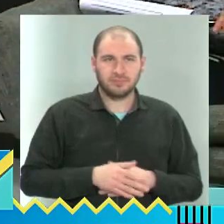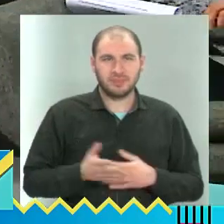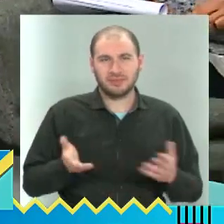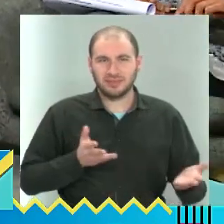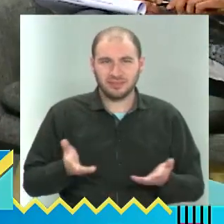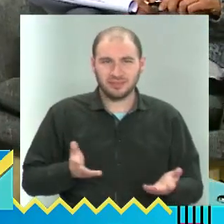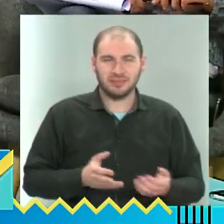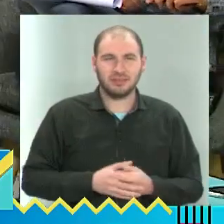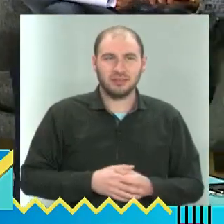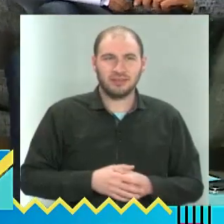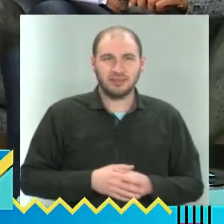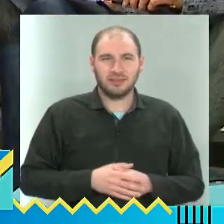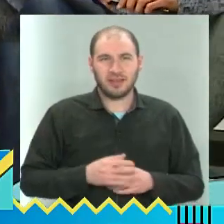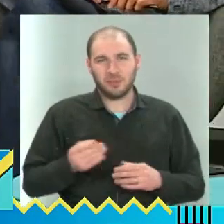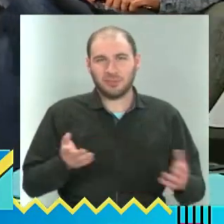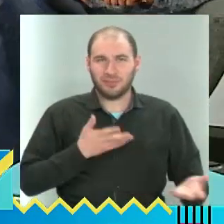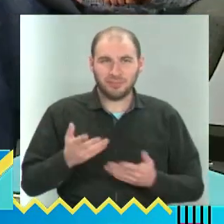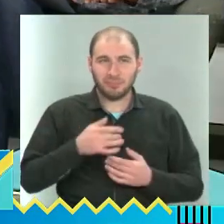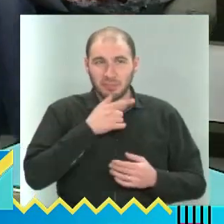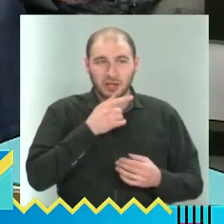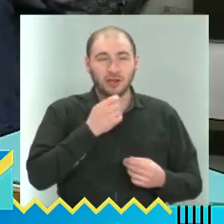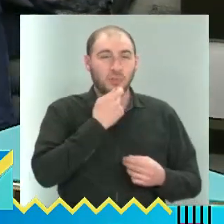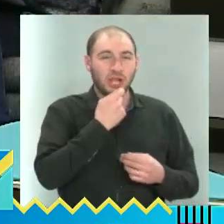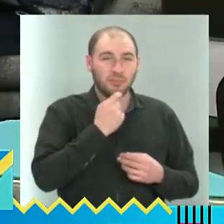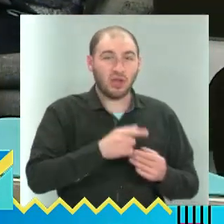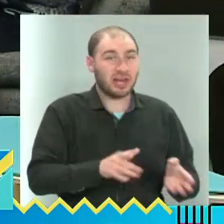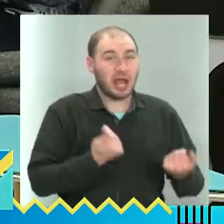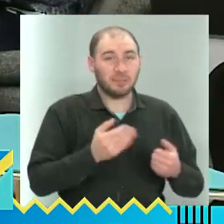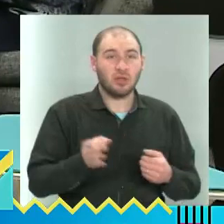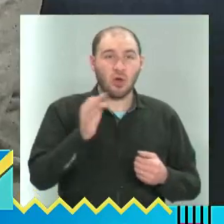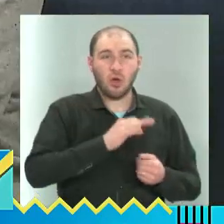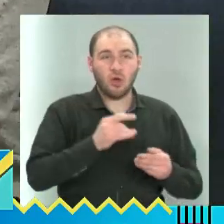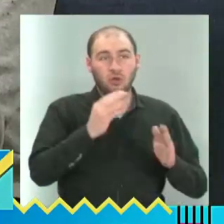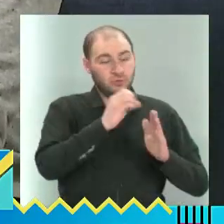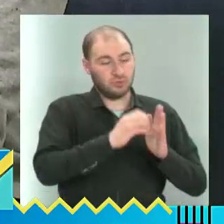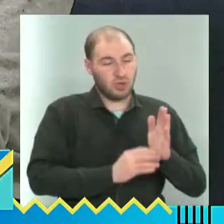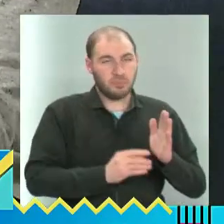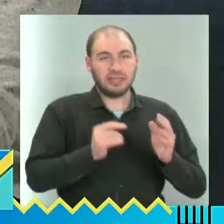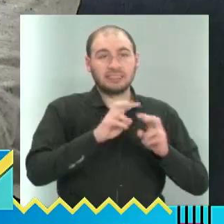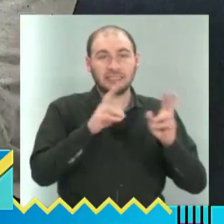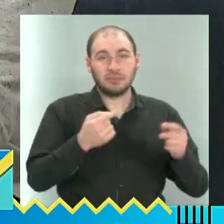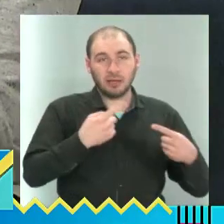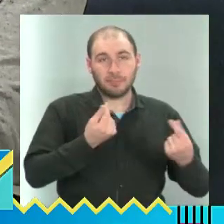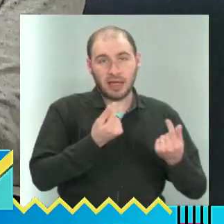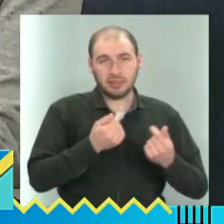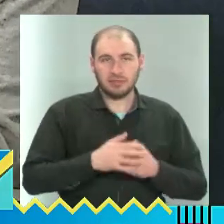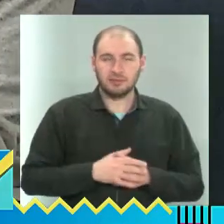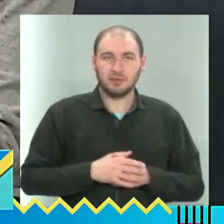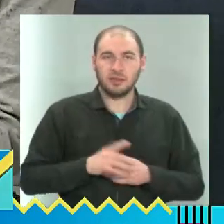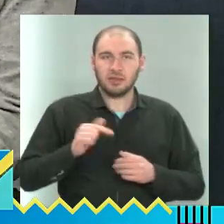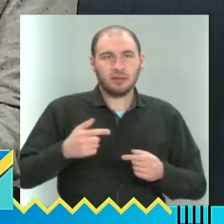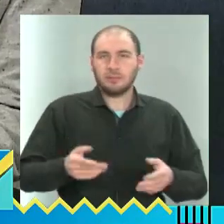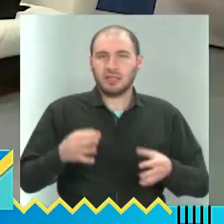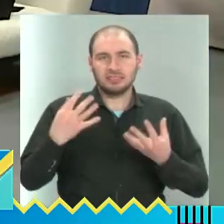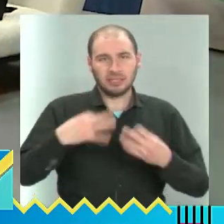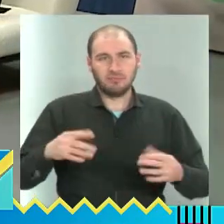Nos miramos porque es un poco no, me imagino, puede ser inmediato o puede haber una lista, no sé, por temas de recursos. No, el rescate es